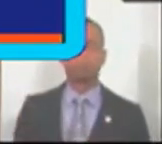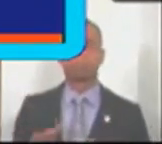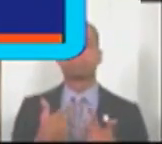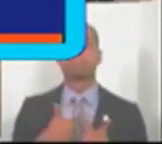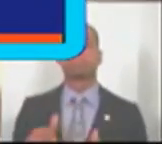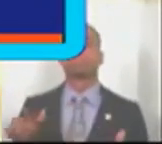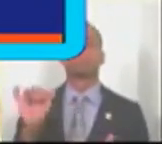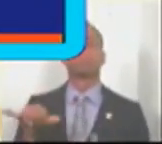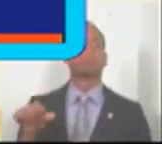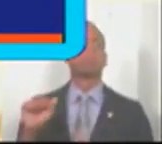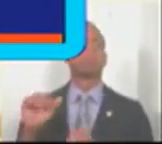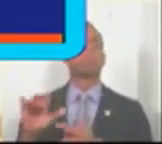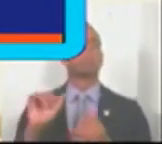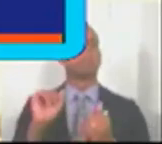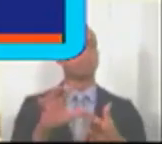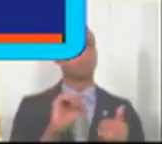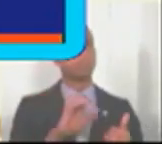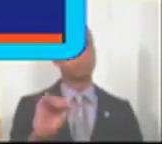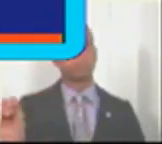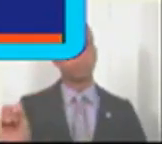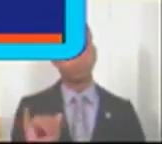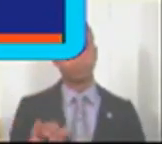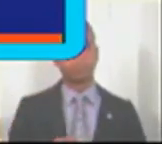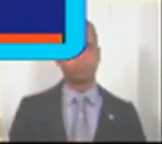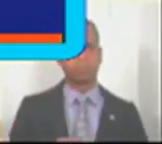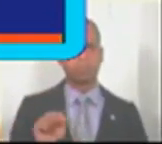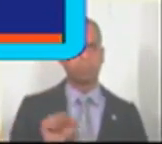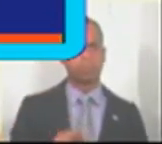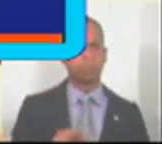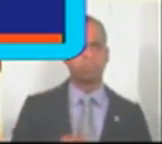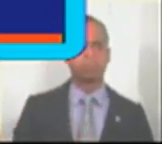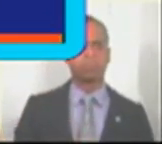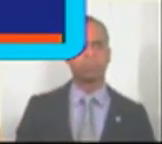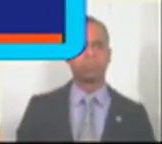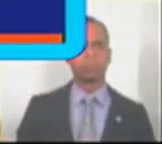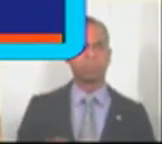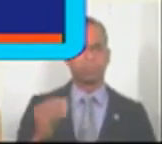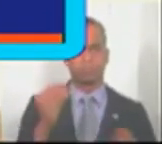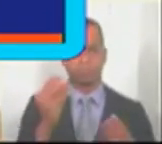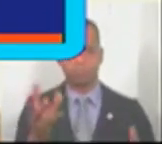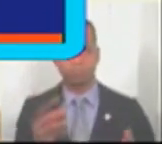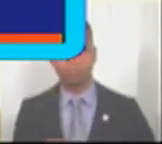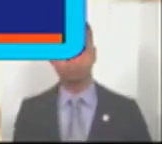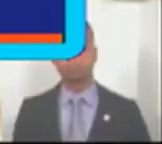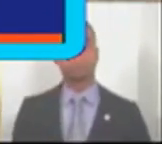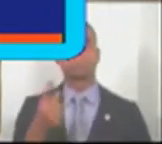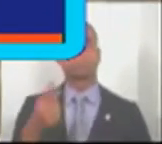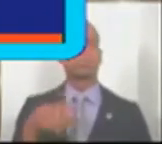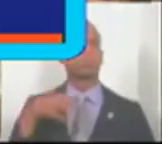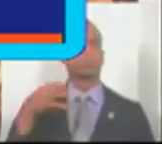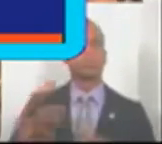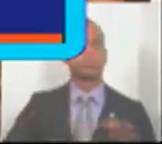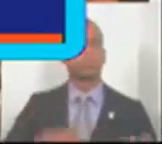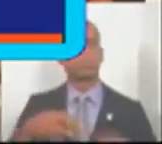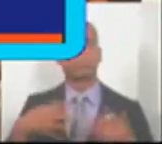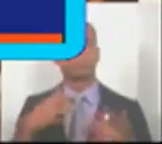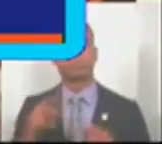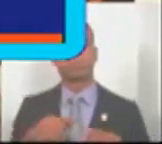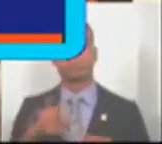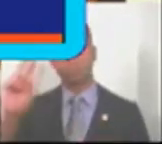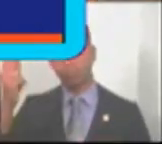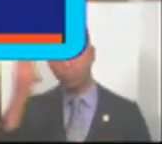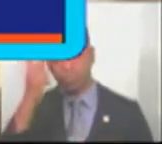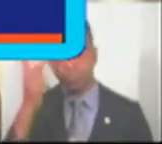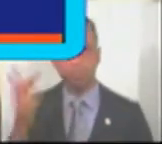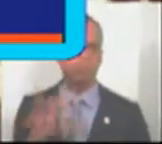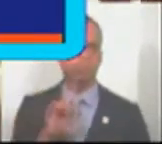esas batallas como en el sur. Las dictaduras militares tenían una explicación geopolítica